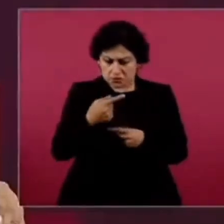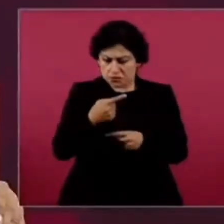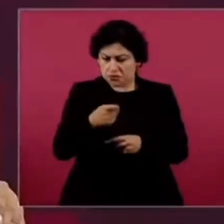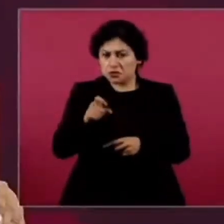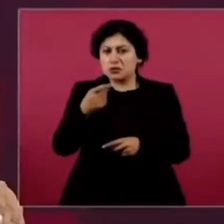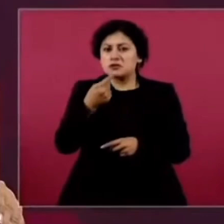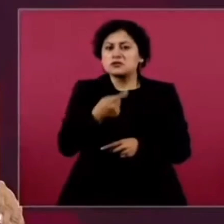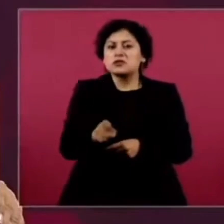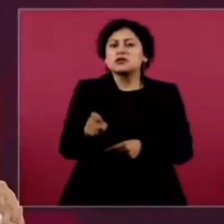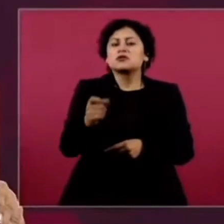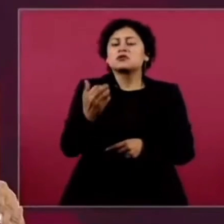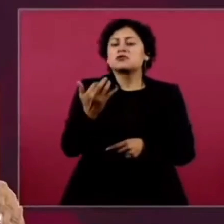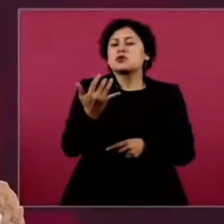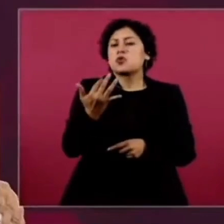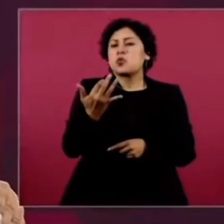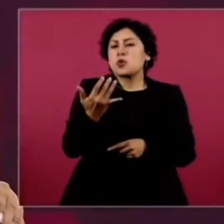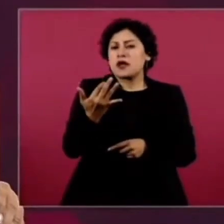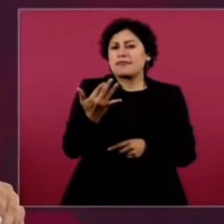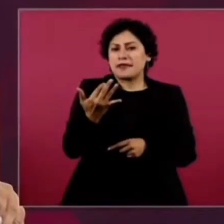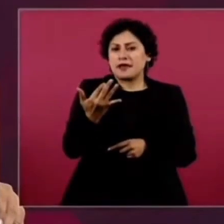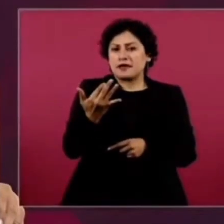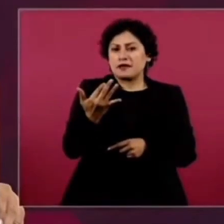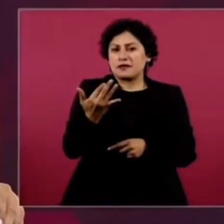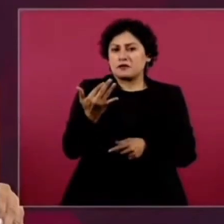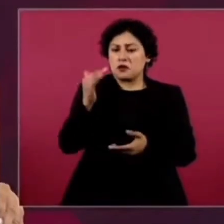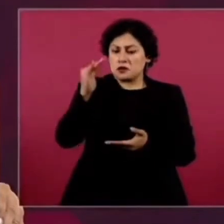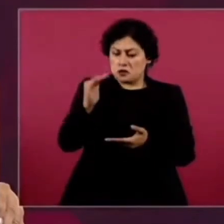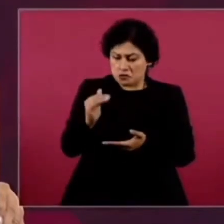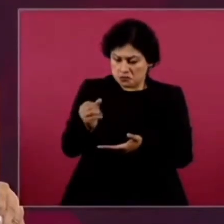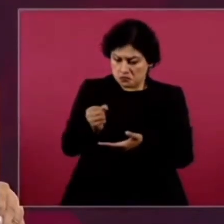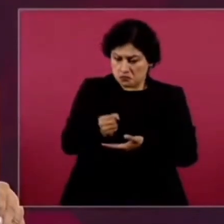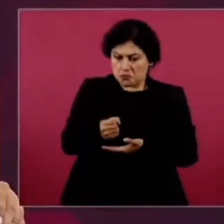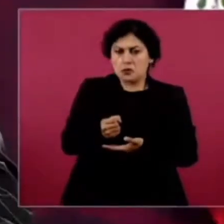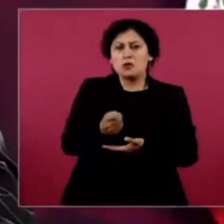120, 150, voy a recibir 450,000,